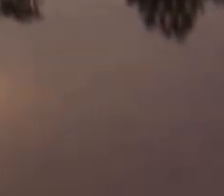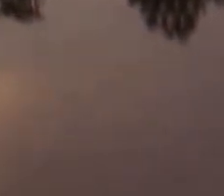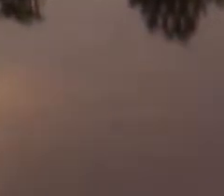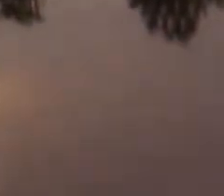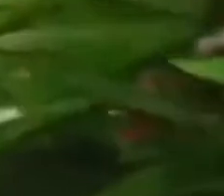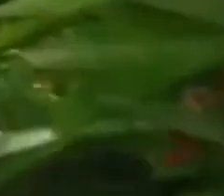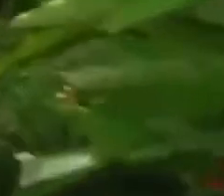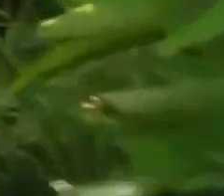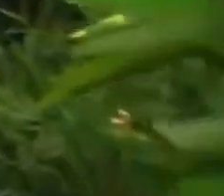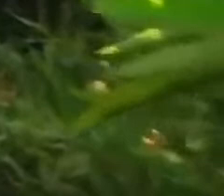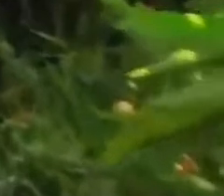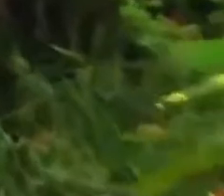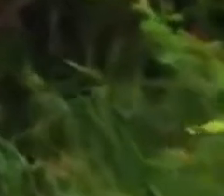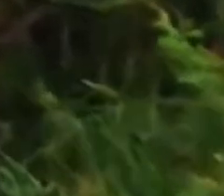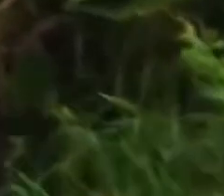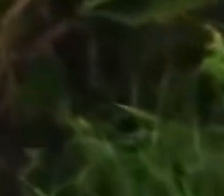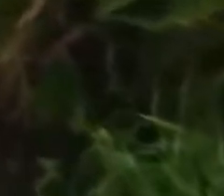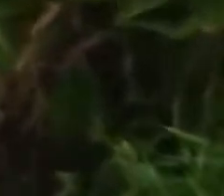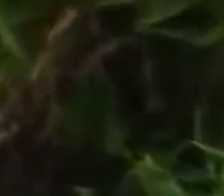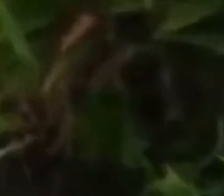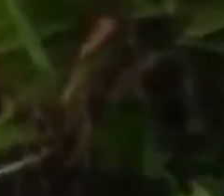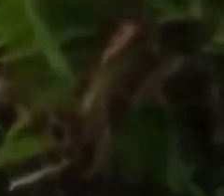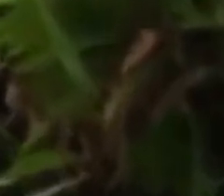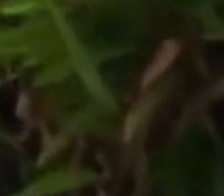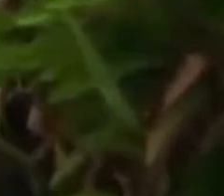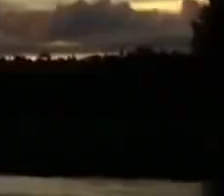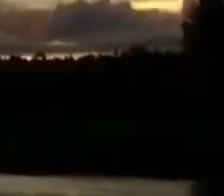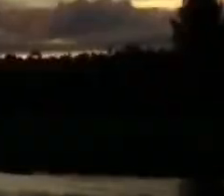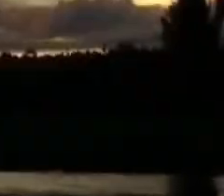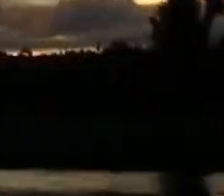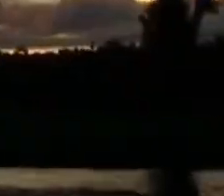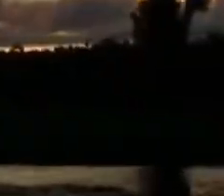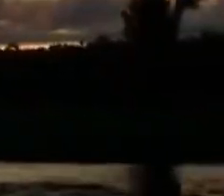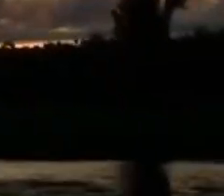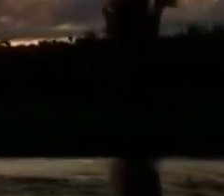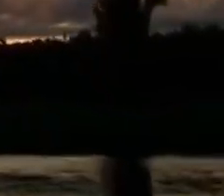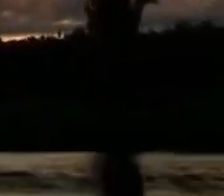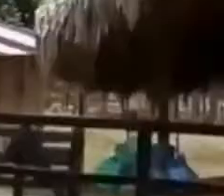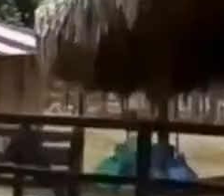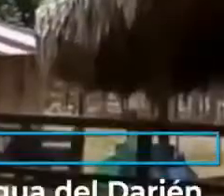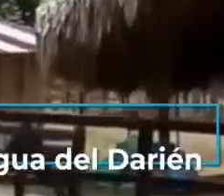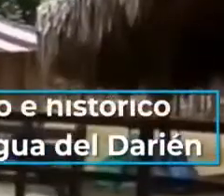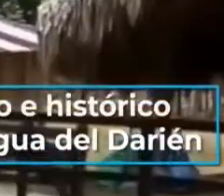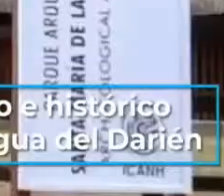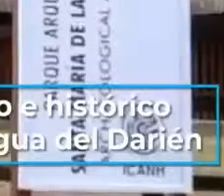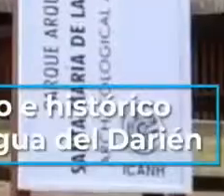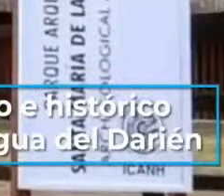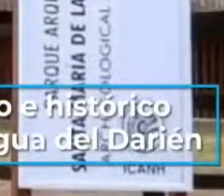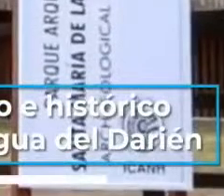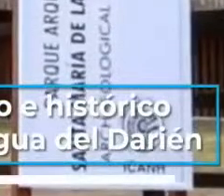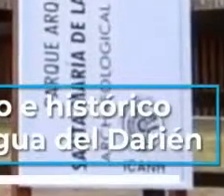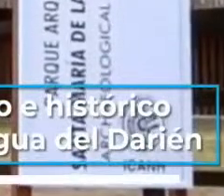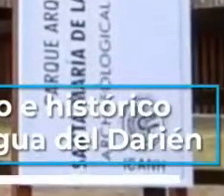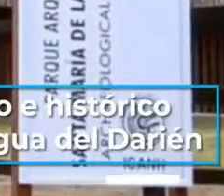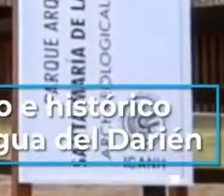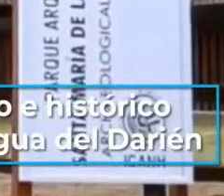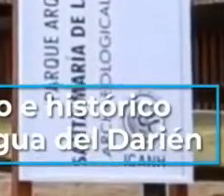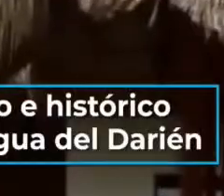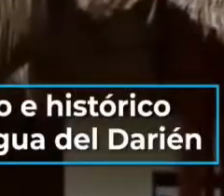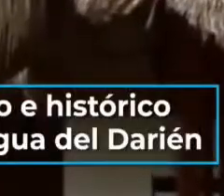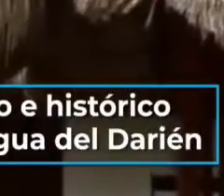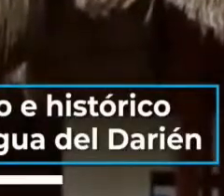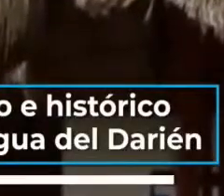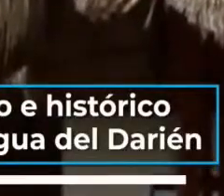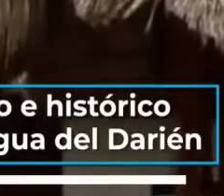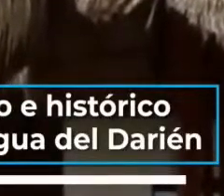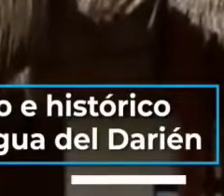Los Catíos, declarado por la UNESCO como Patrimonio Natural de la Humanidad. El Parque Arqueológico e Histórico